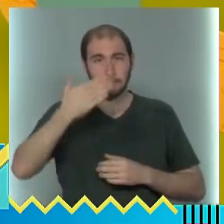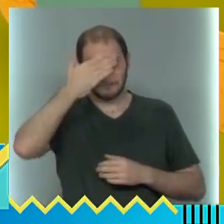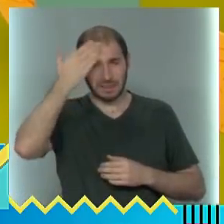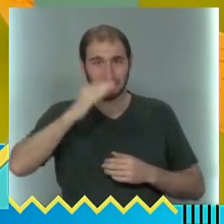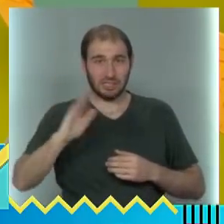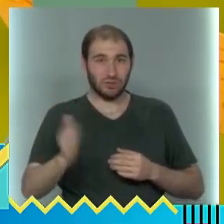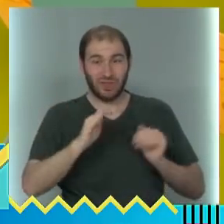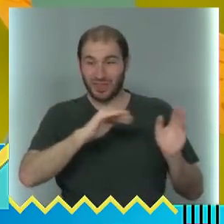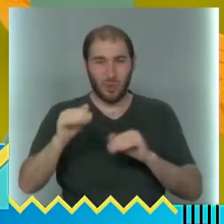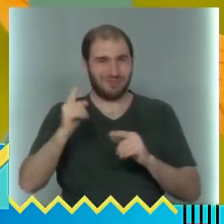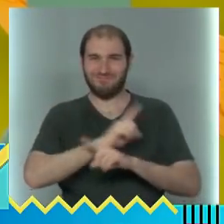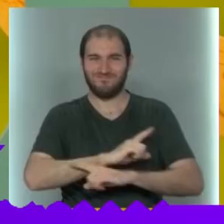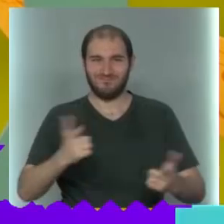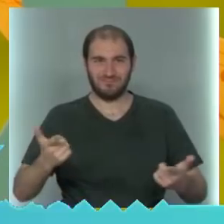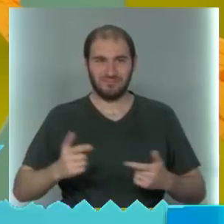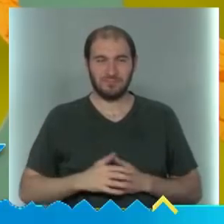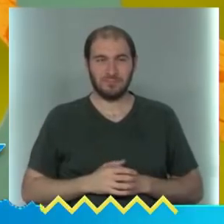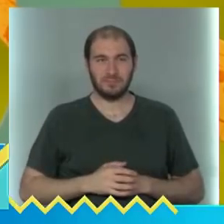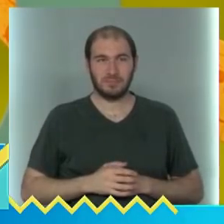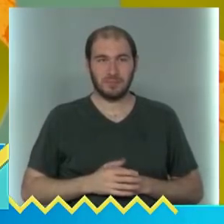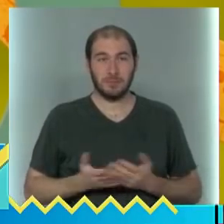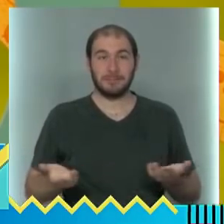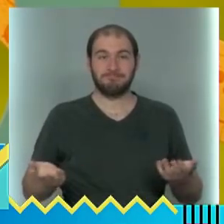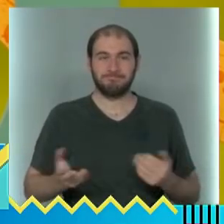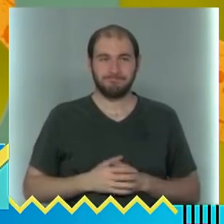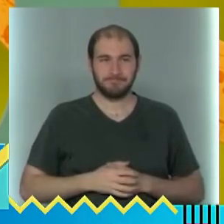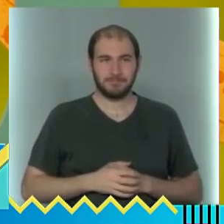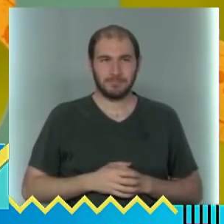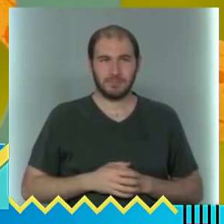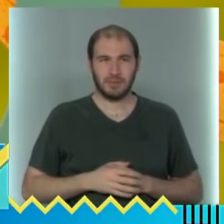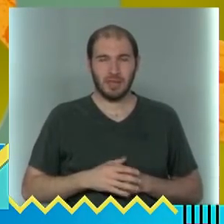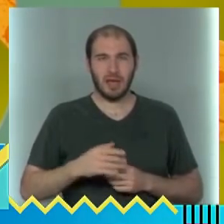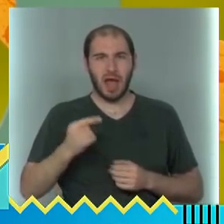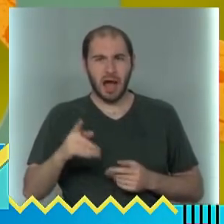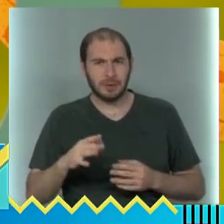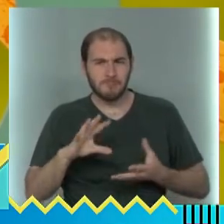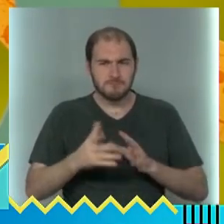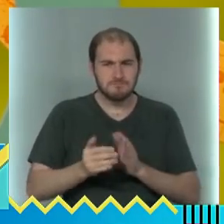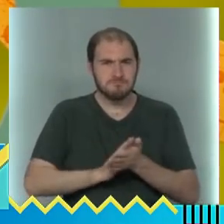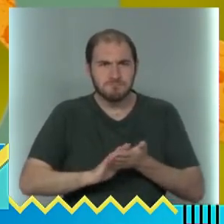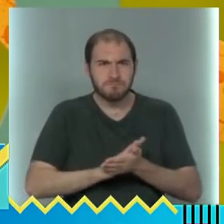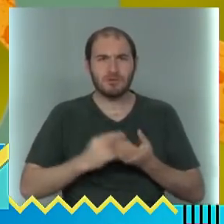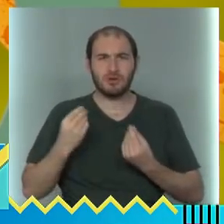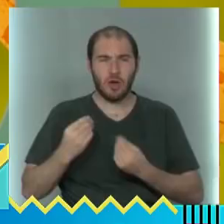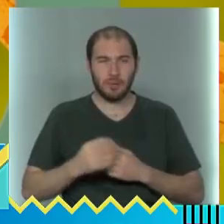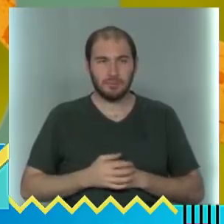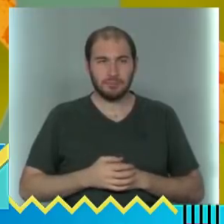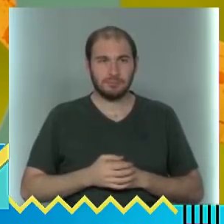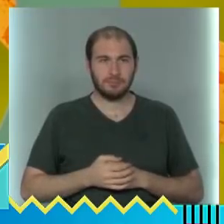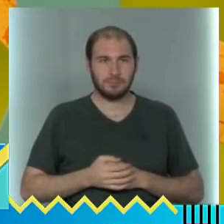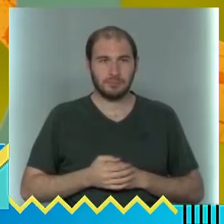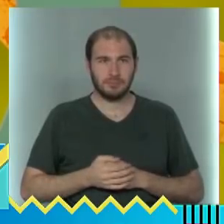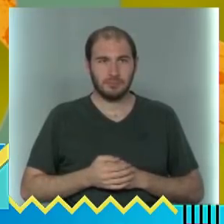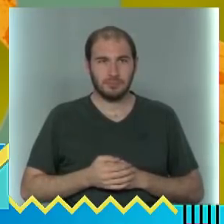pacientes se presenta de la misma forma. Entonces, bueno, tomar armas en el asunto de alguna forma